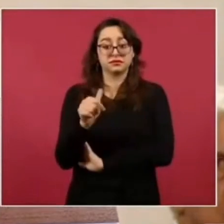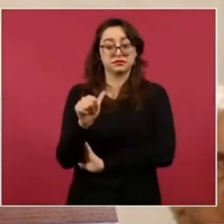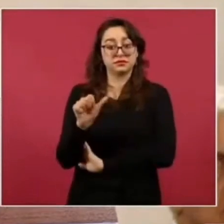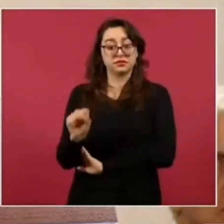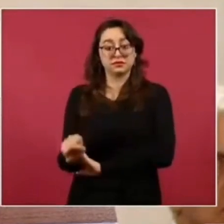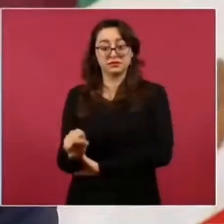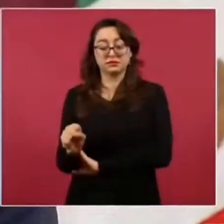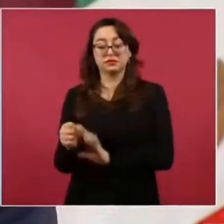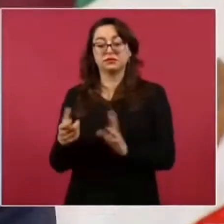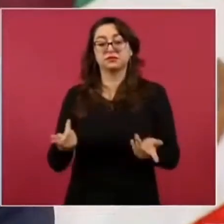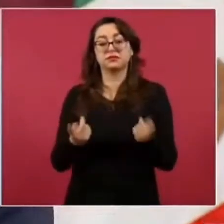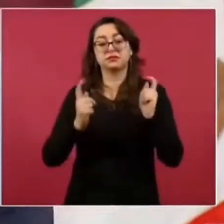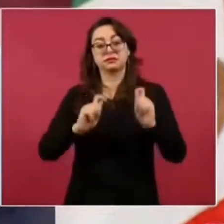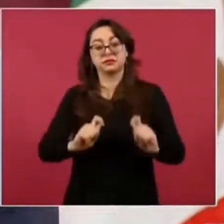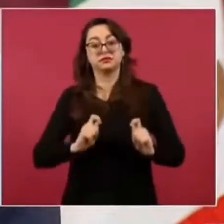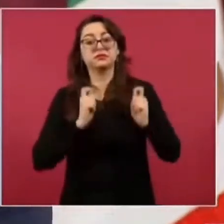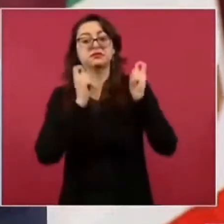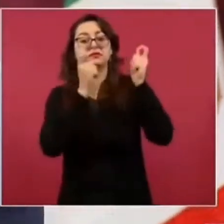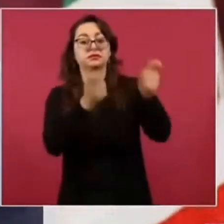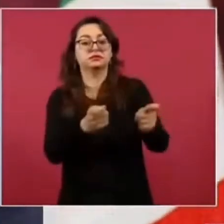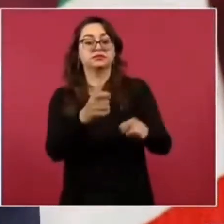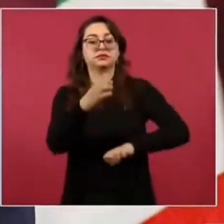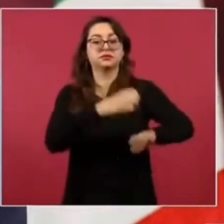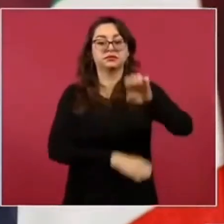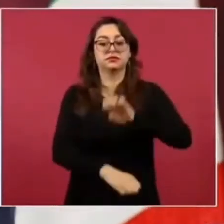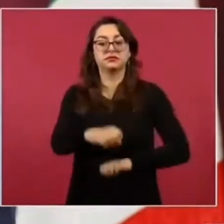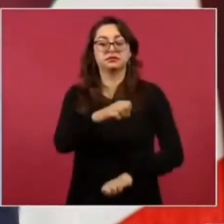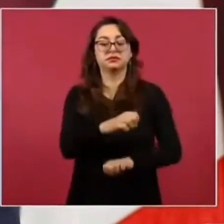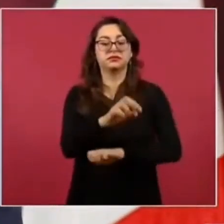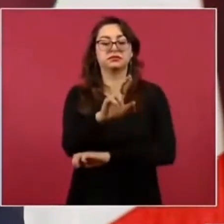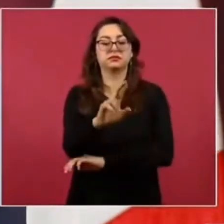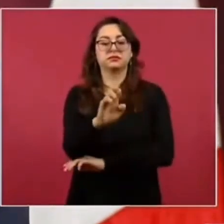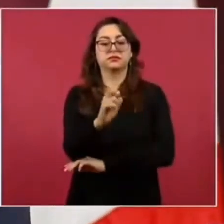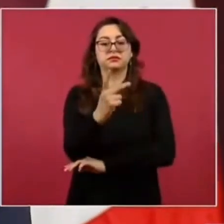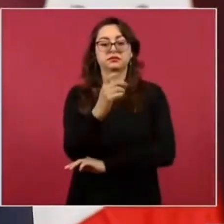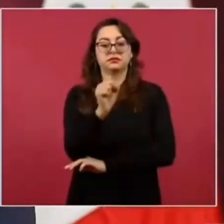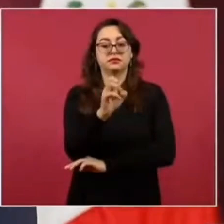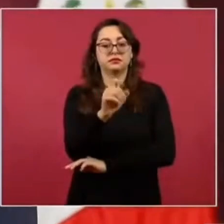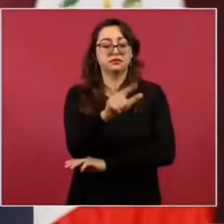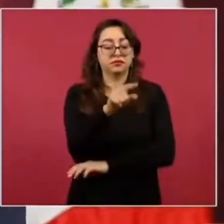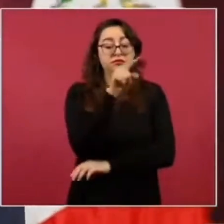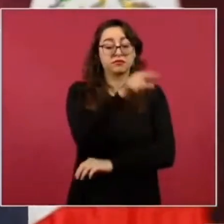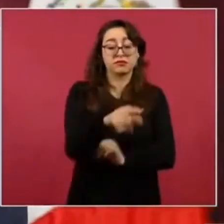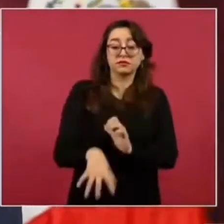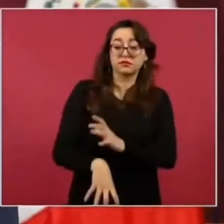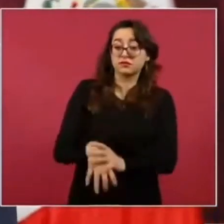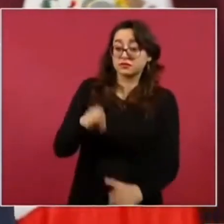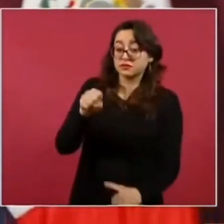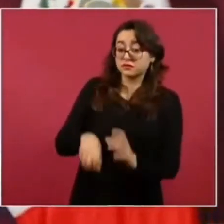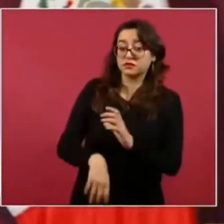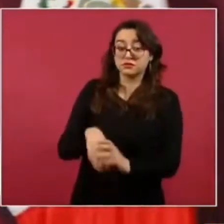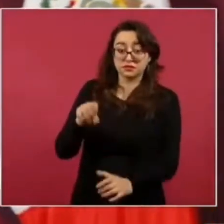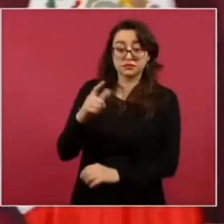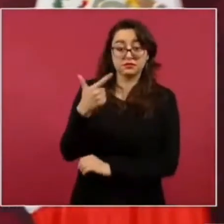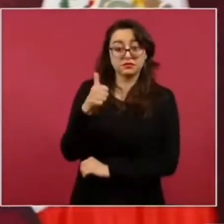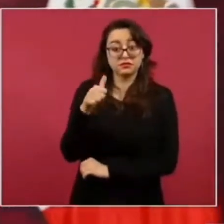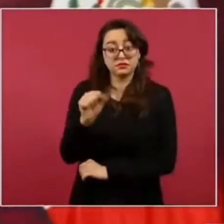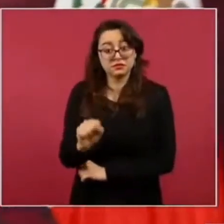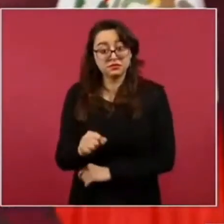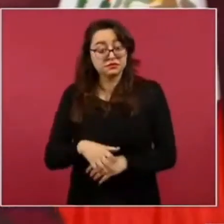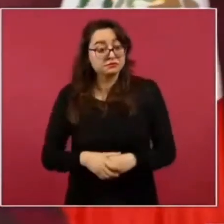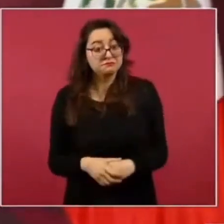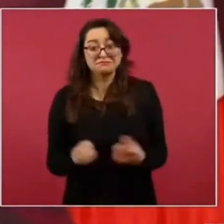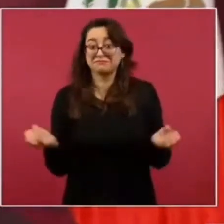el contrato a Repsol, supuestamente se iba a extraer más gas, no se extrajo